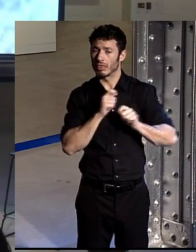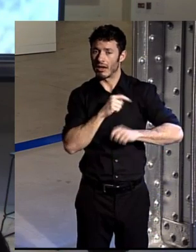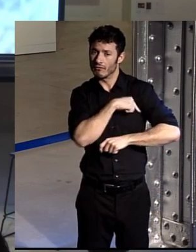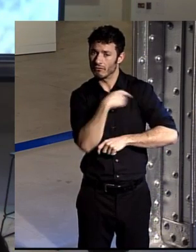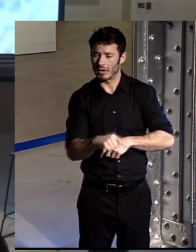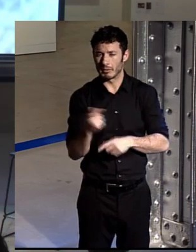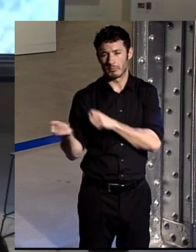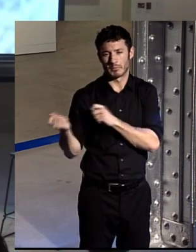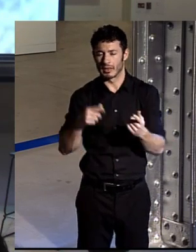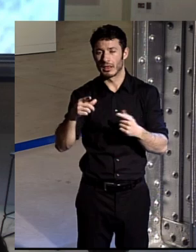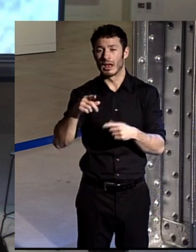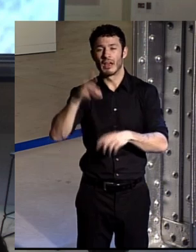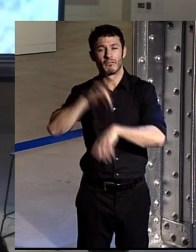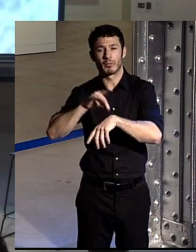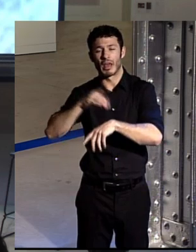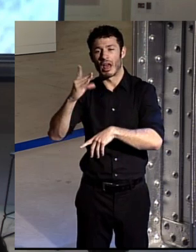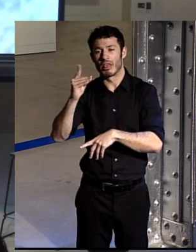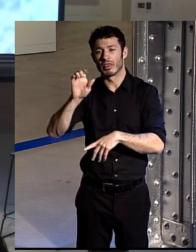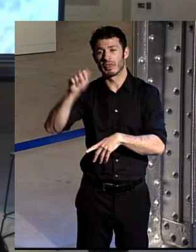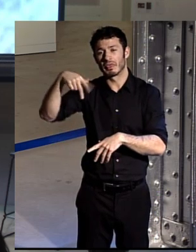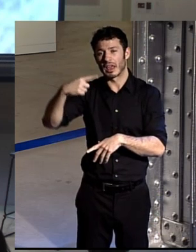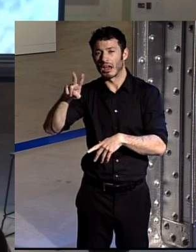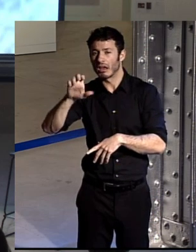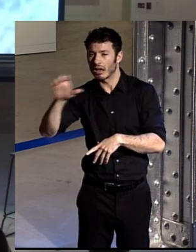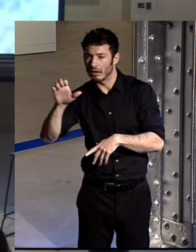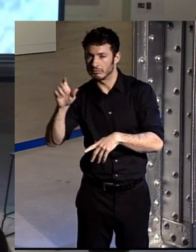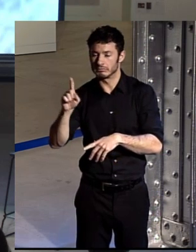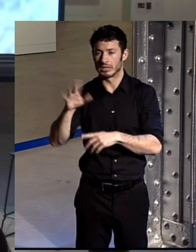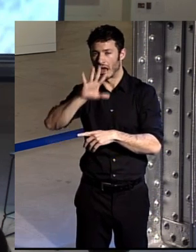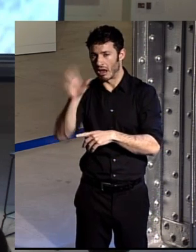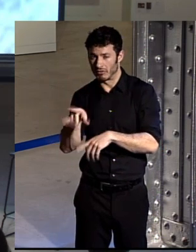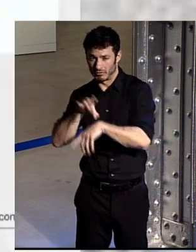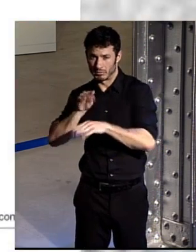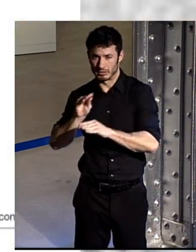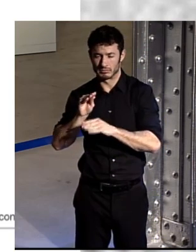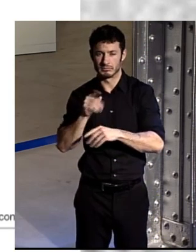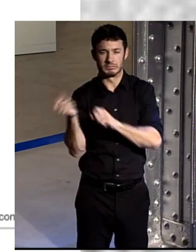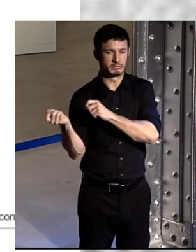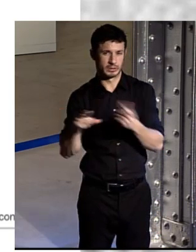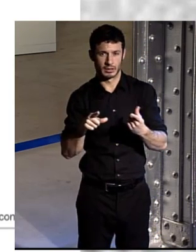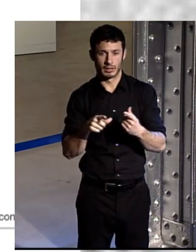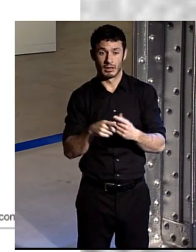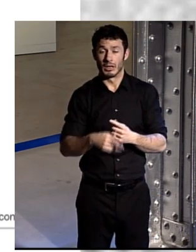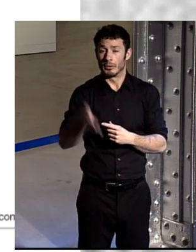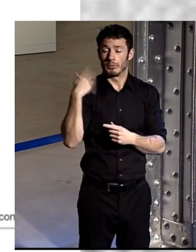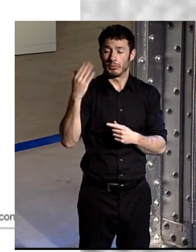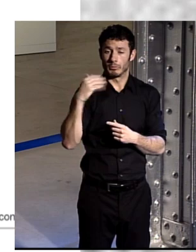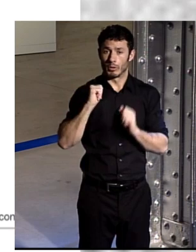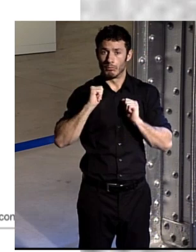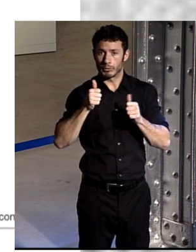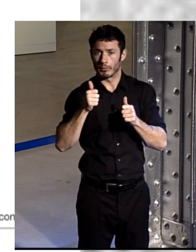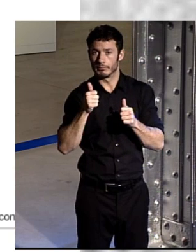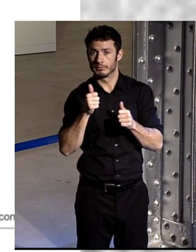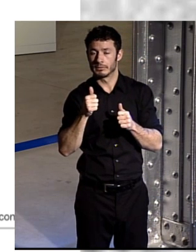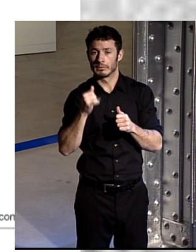parecidas al dengue, al chikungunya. De hecho, probablemente lo hemos diagnosticado mal porque se creía que era un dengue leve,